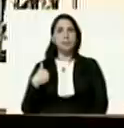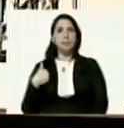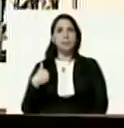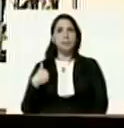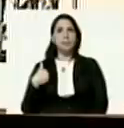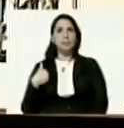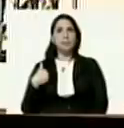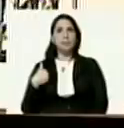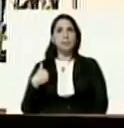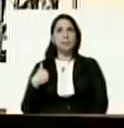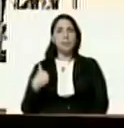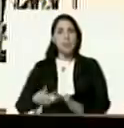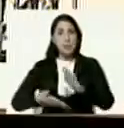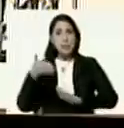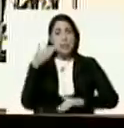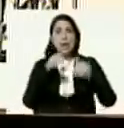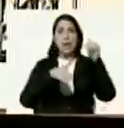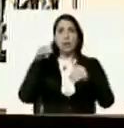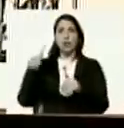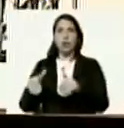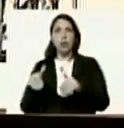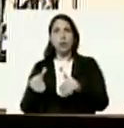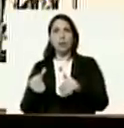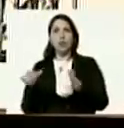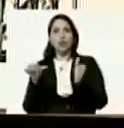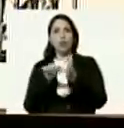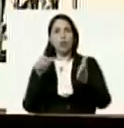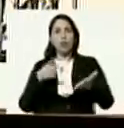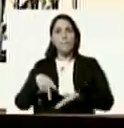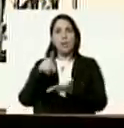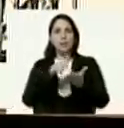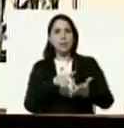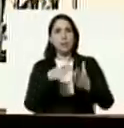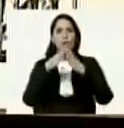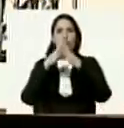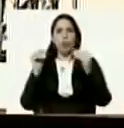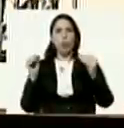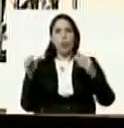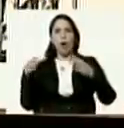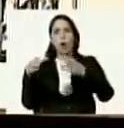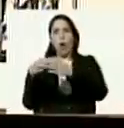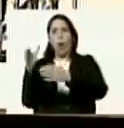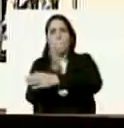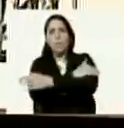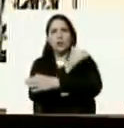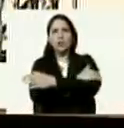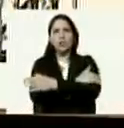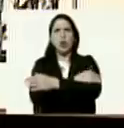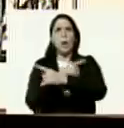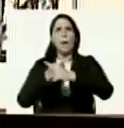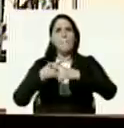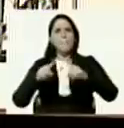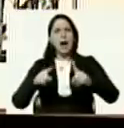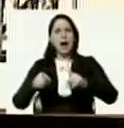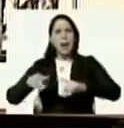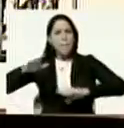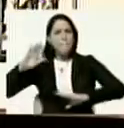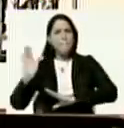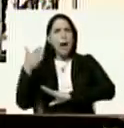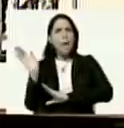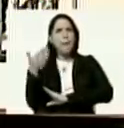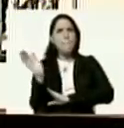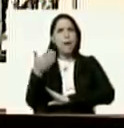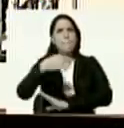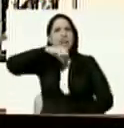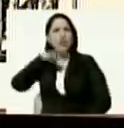ir a unas elecciones donde participe toda la oposición para darle una pela histórica,